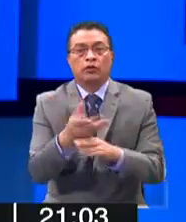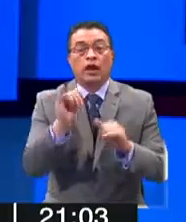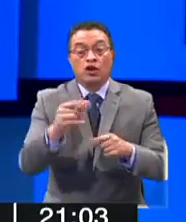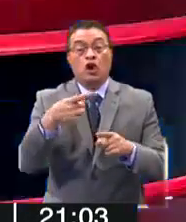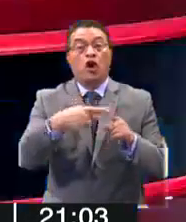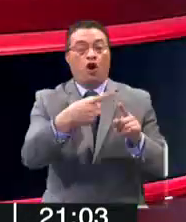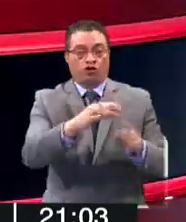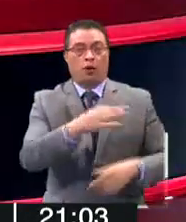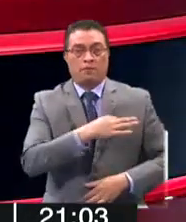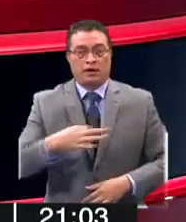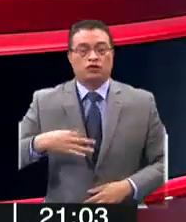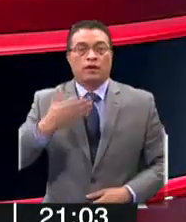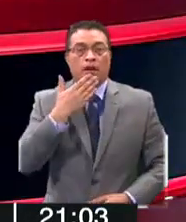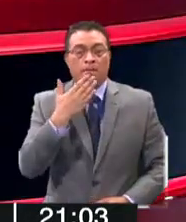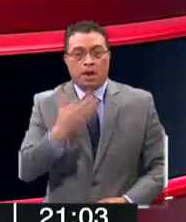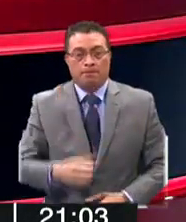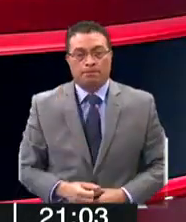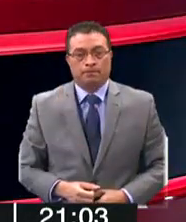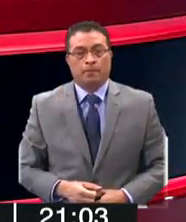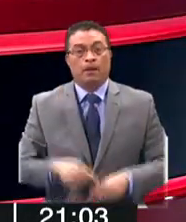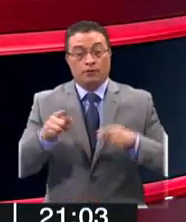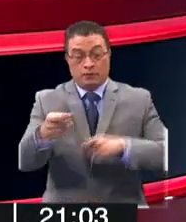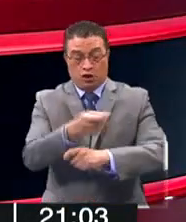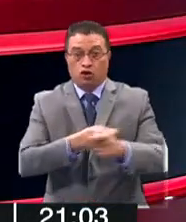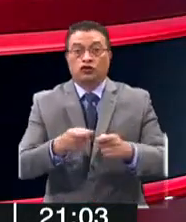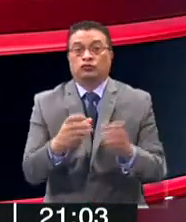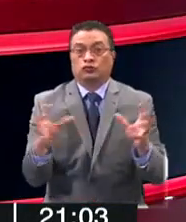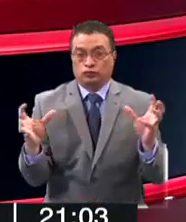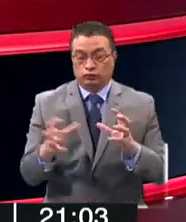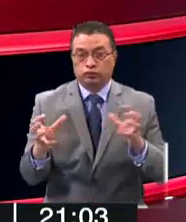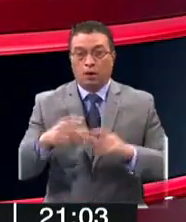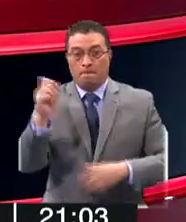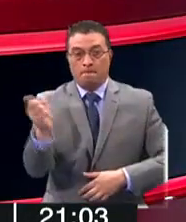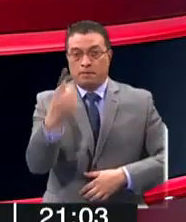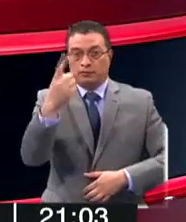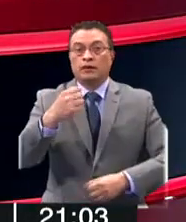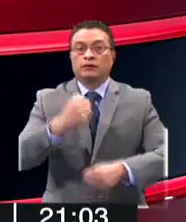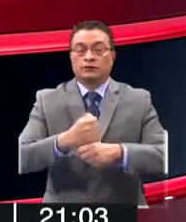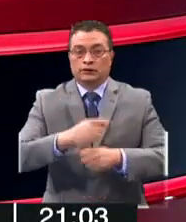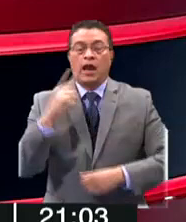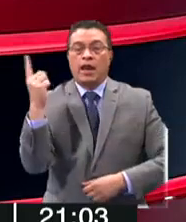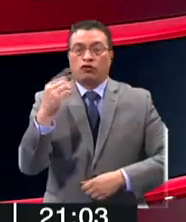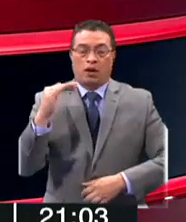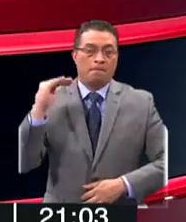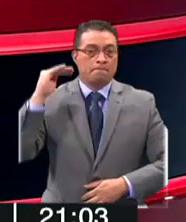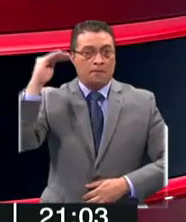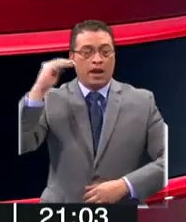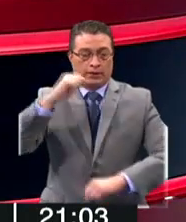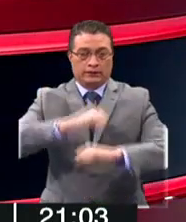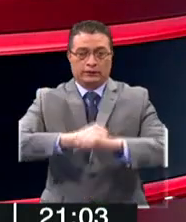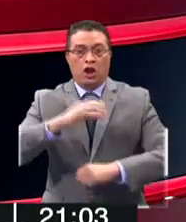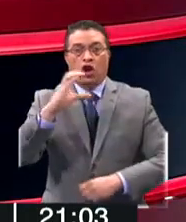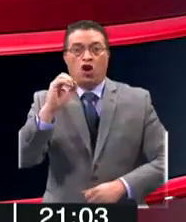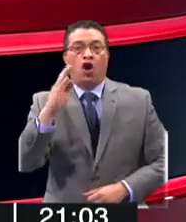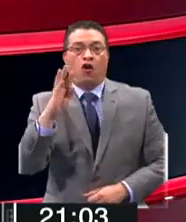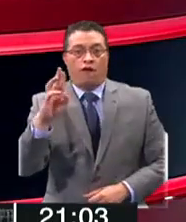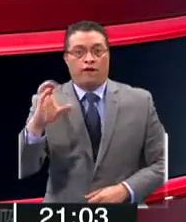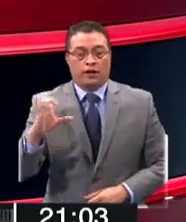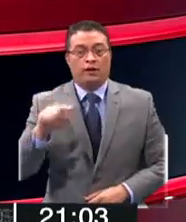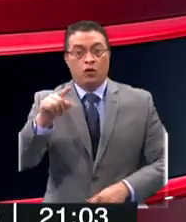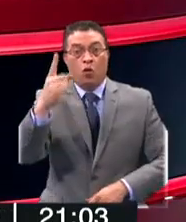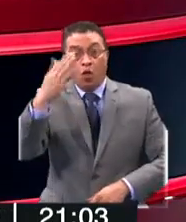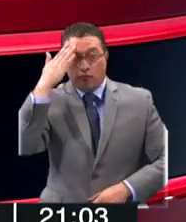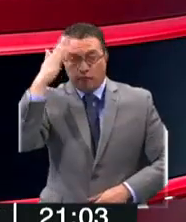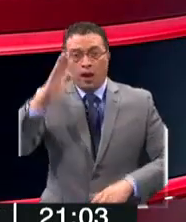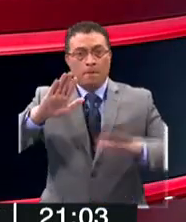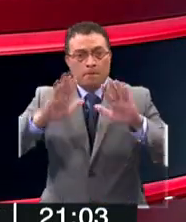otros ministros. Es una negociación potente, por ser la principal faena a nivel nacional en la industria más relevante. Cada día de